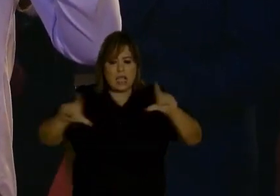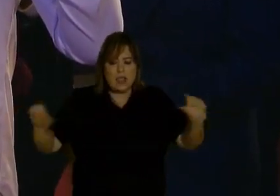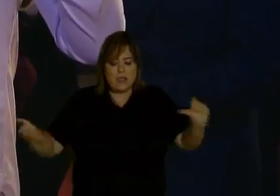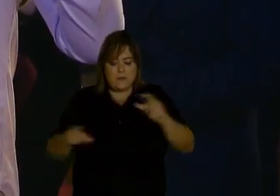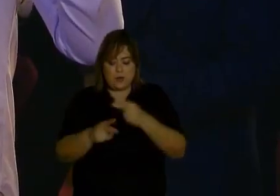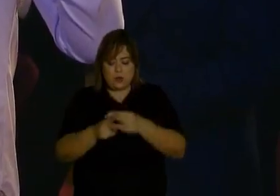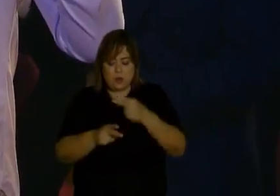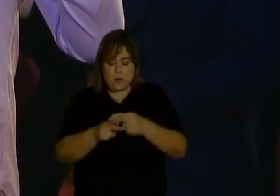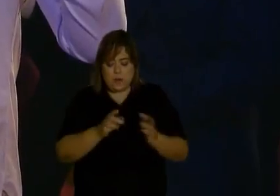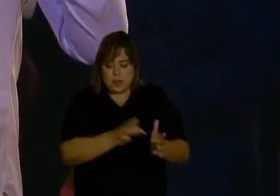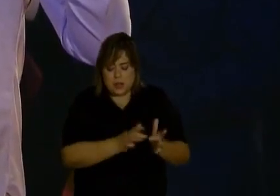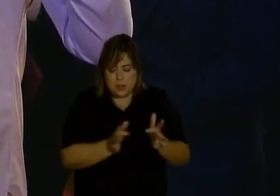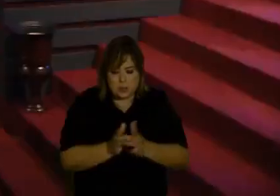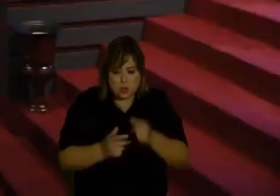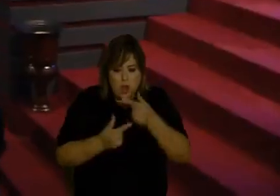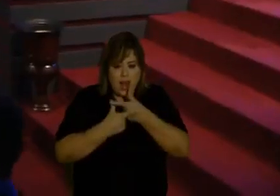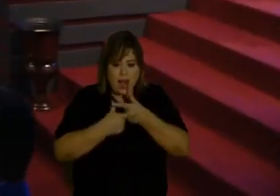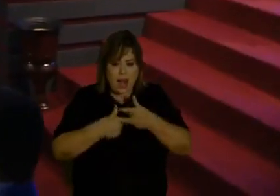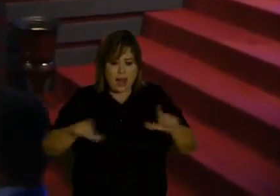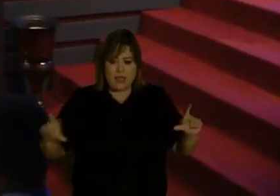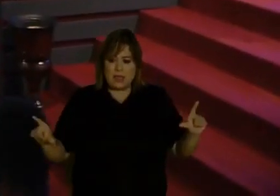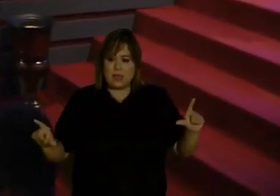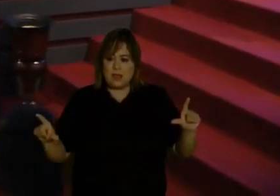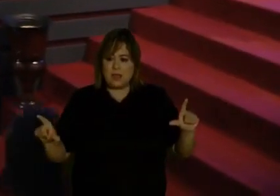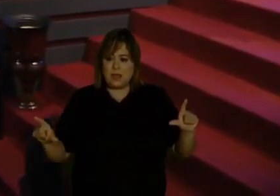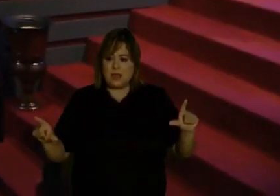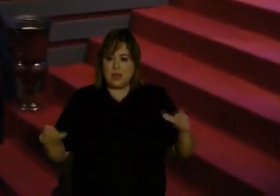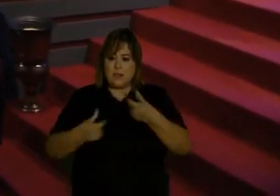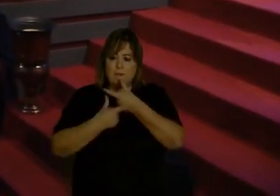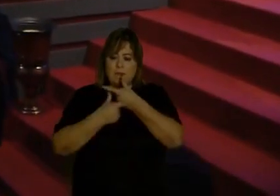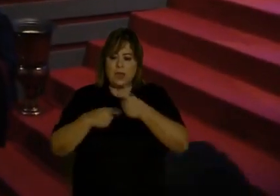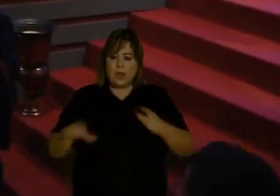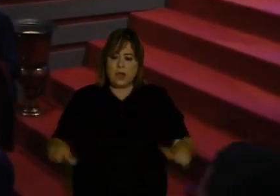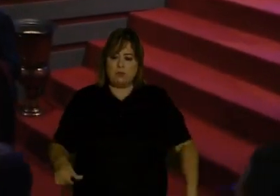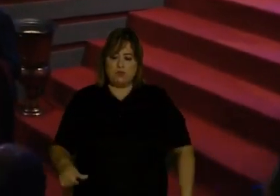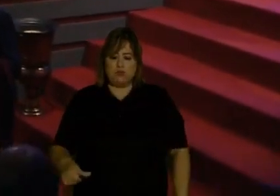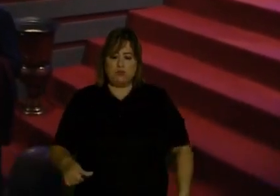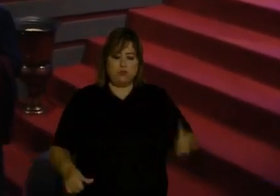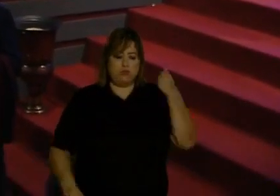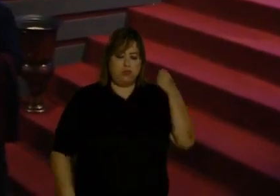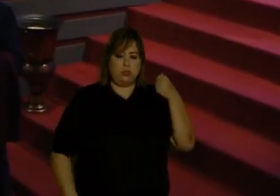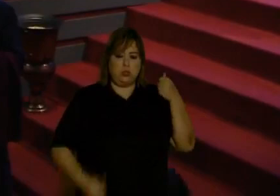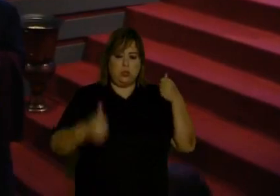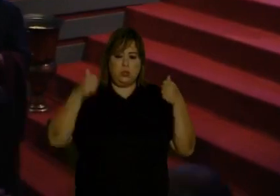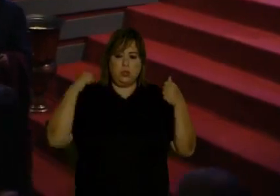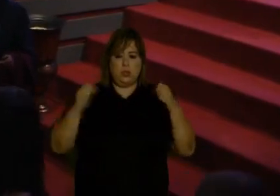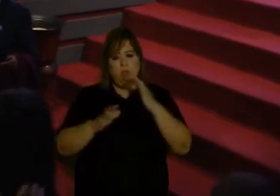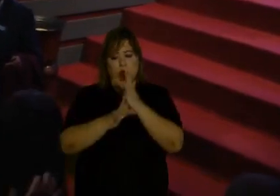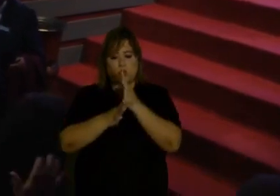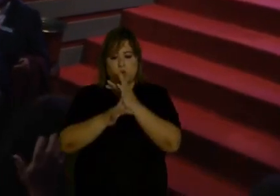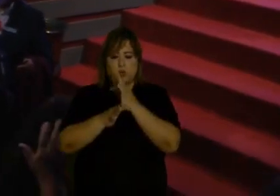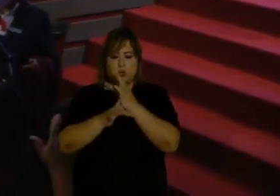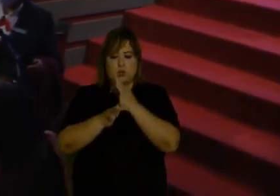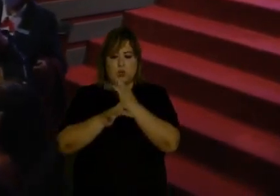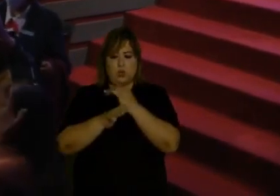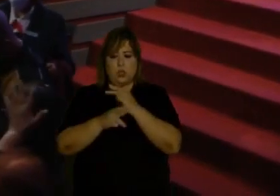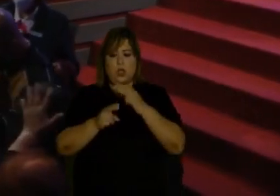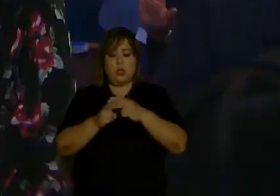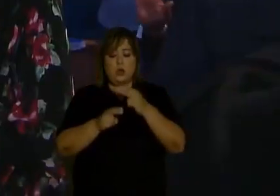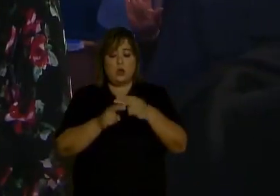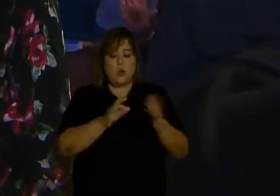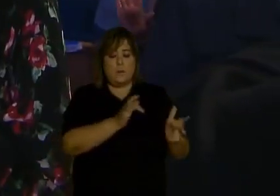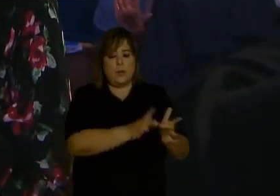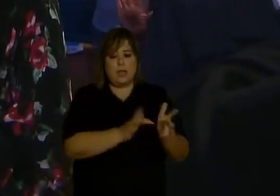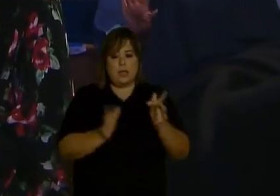nombre de Jesús, en el nombre de Jesús, esas dos damitas que están allí, esas dos niñas también, borra mamá, masanda, en el nombre de